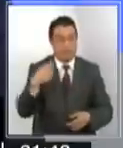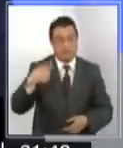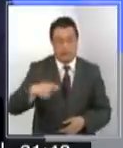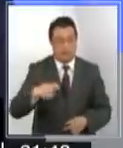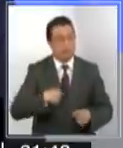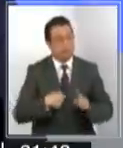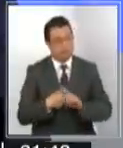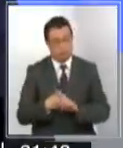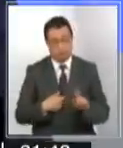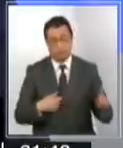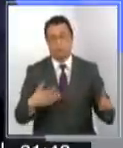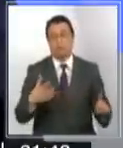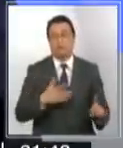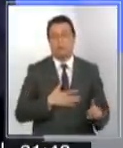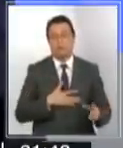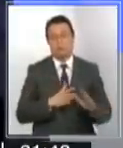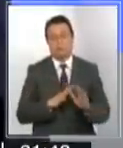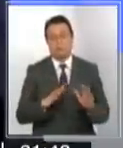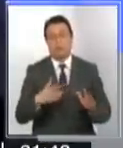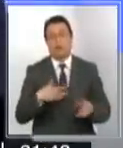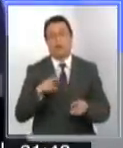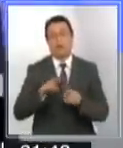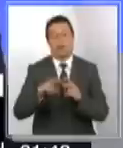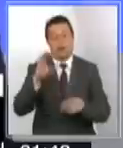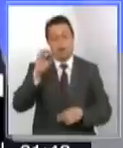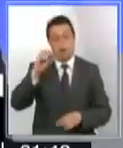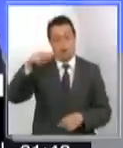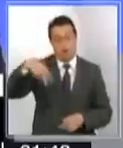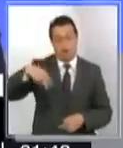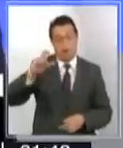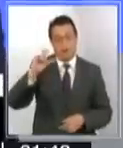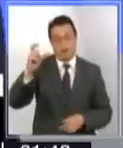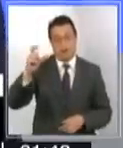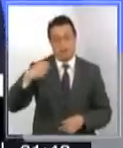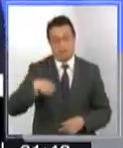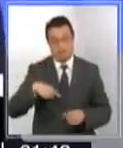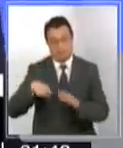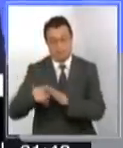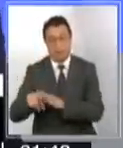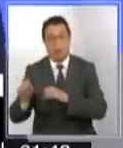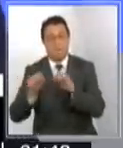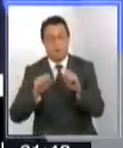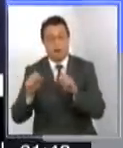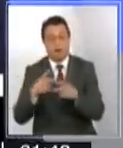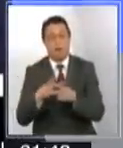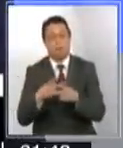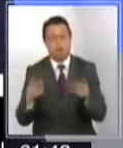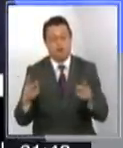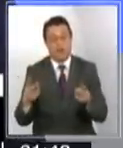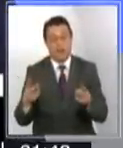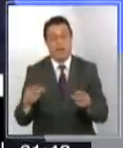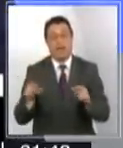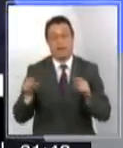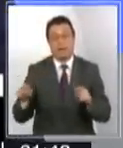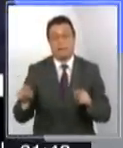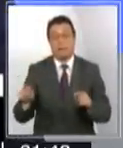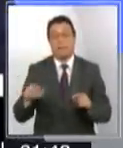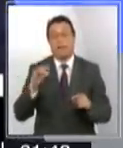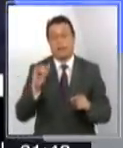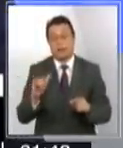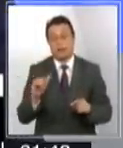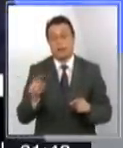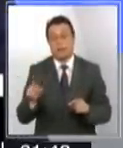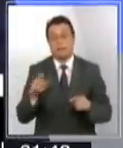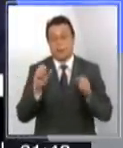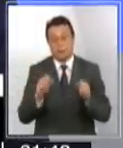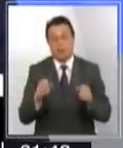y me voy a dedicar a una ONG que actúa en política, en políticas públicas, perdón, y que